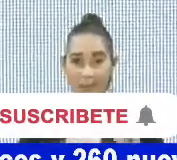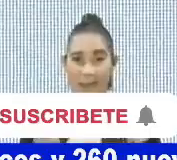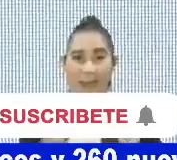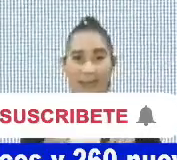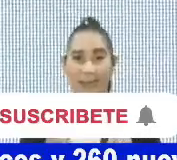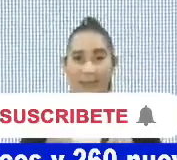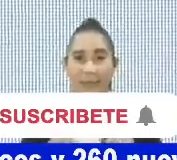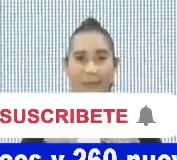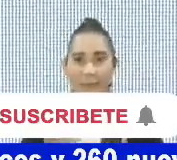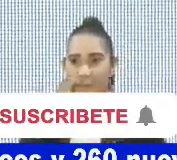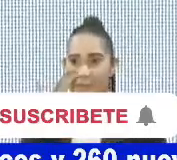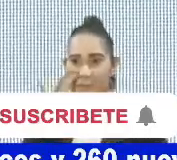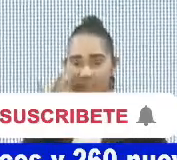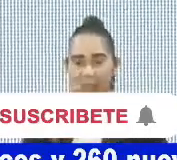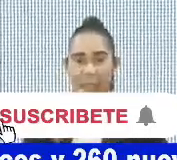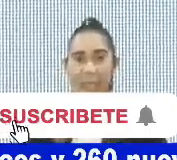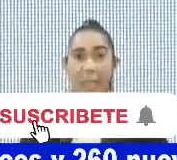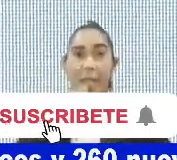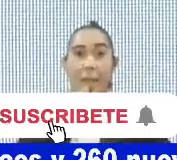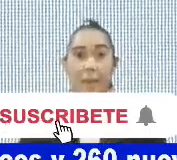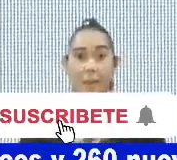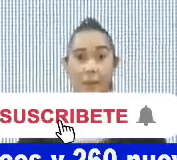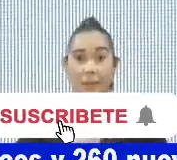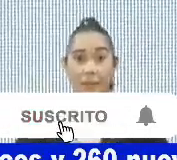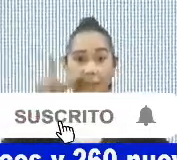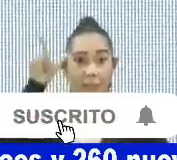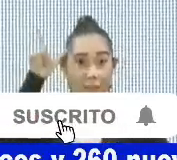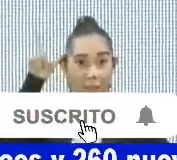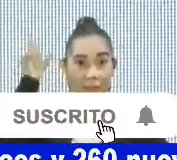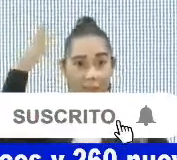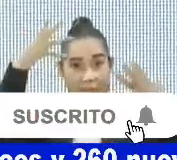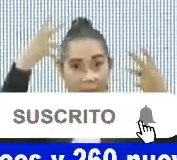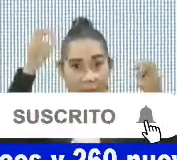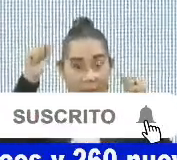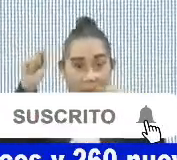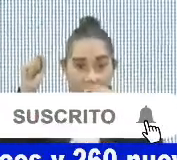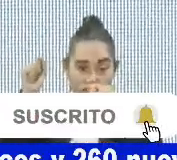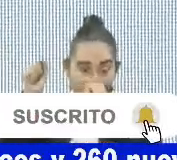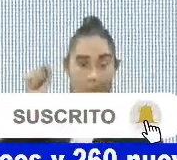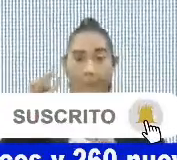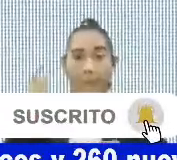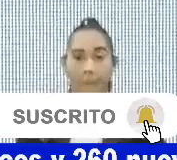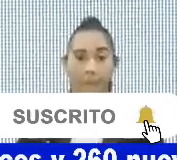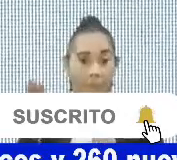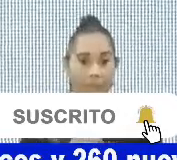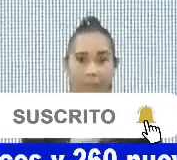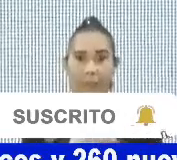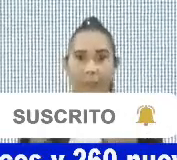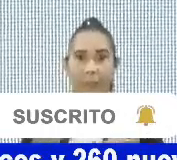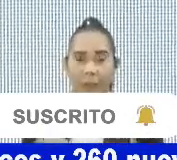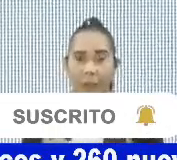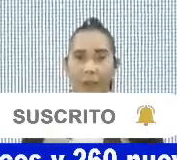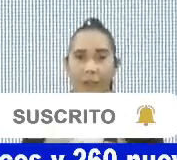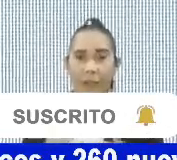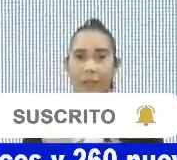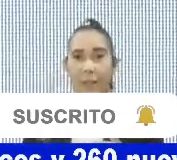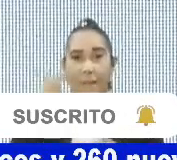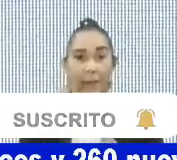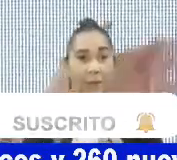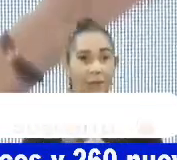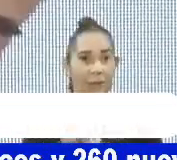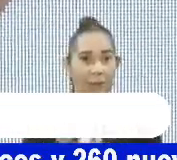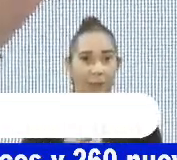ver que las promesas que hace nuestro presidente Luis Abinader, no solamente que se cumplen, sino